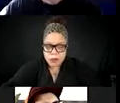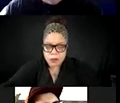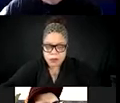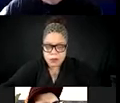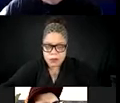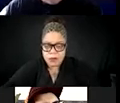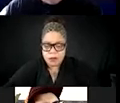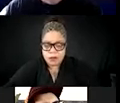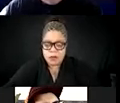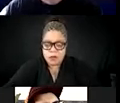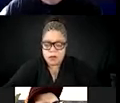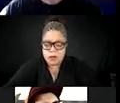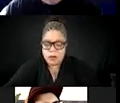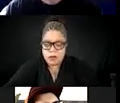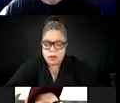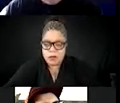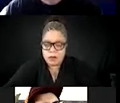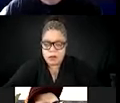ernesto